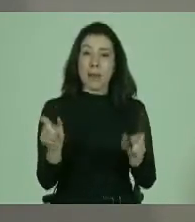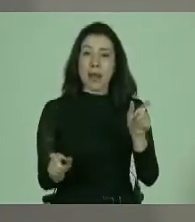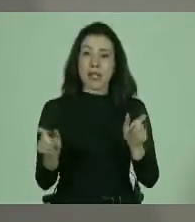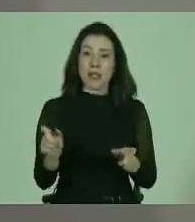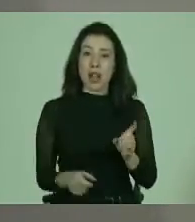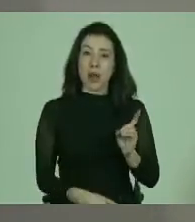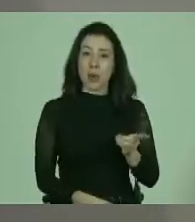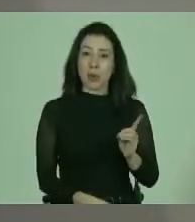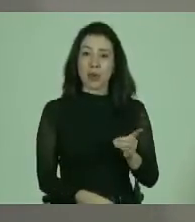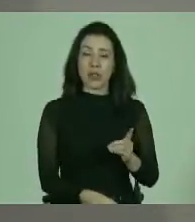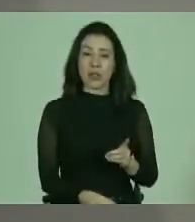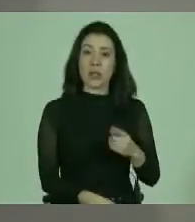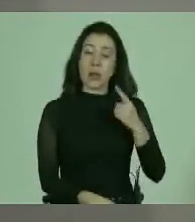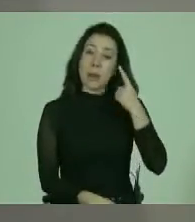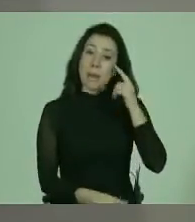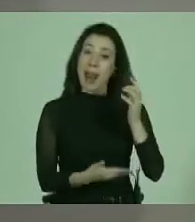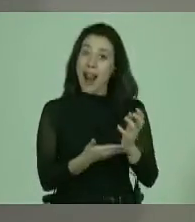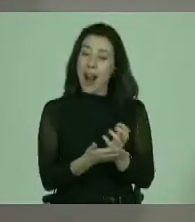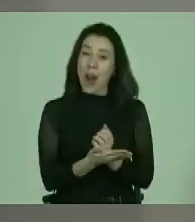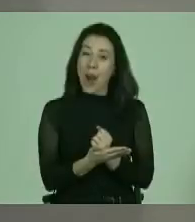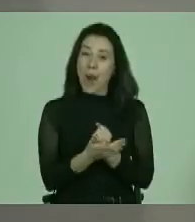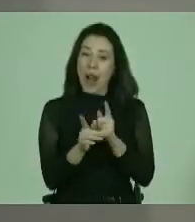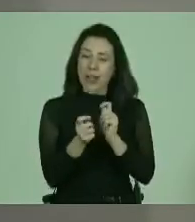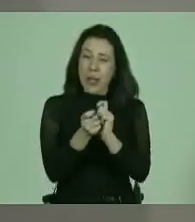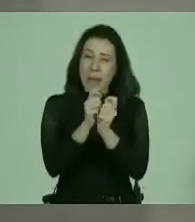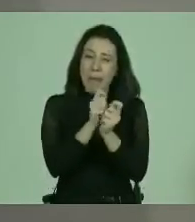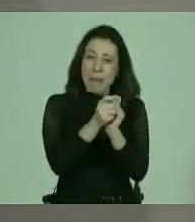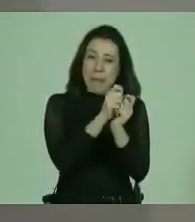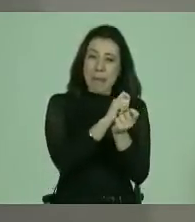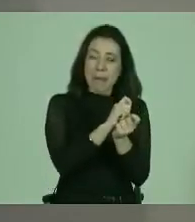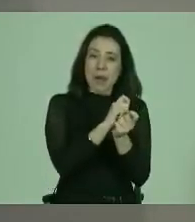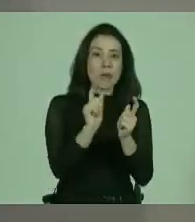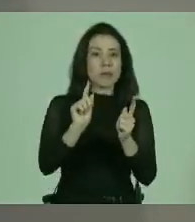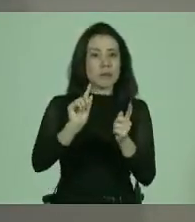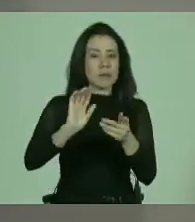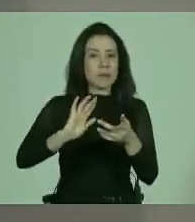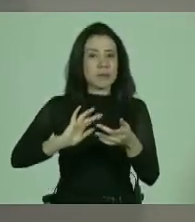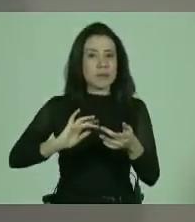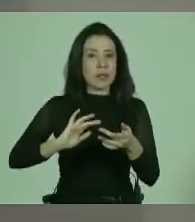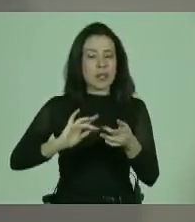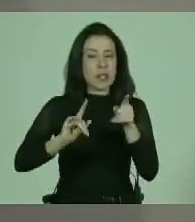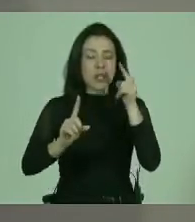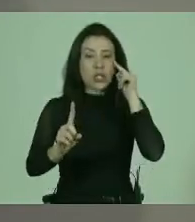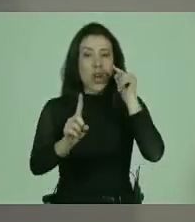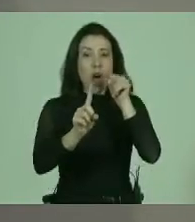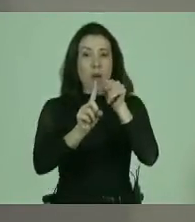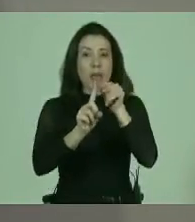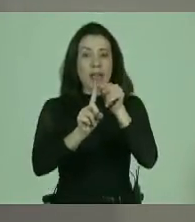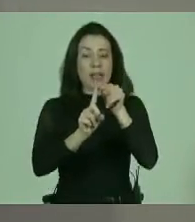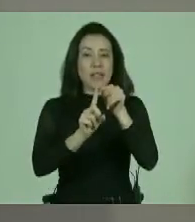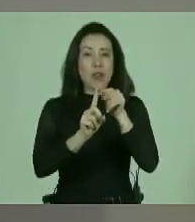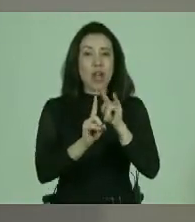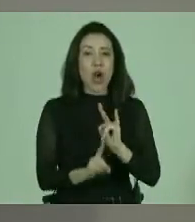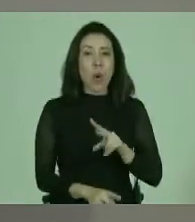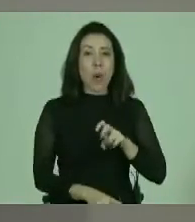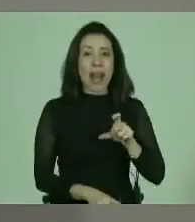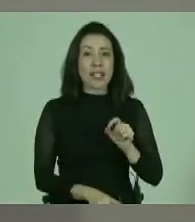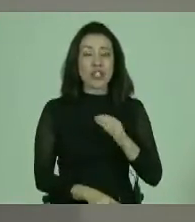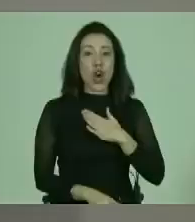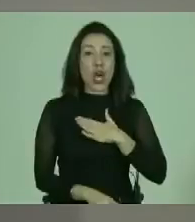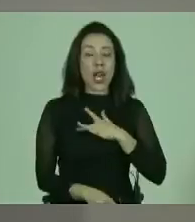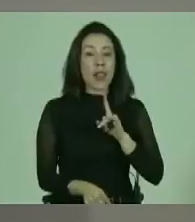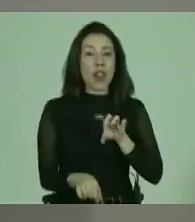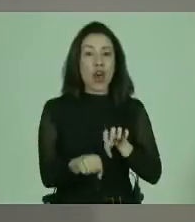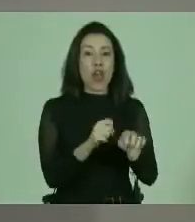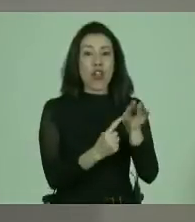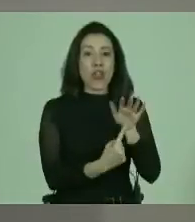discapacidad y para conseguir esos ajustes y esas perdón esas esos objetivos que la unesco pretende de no